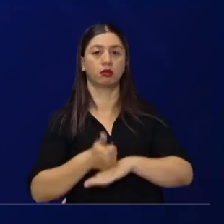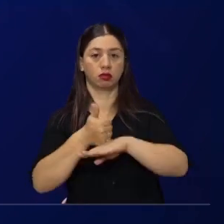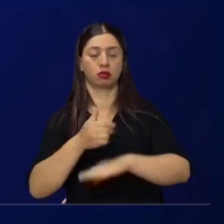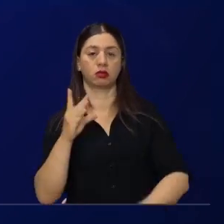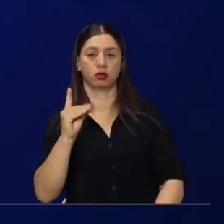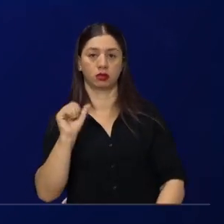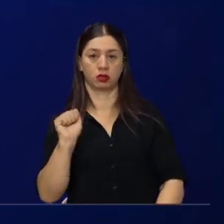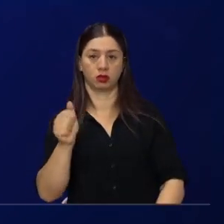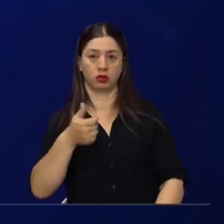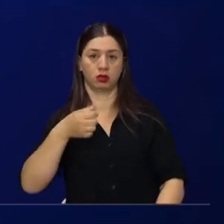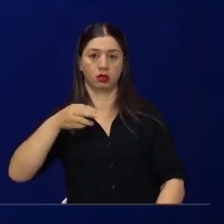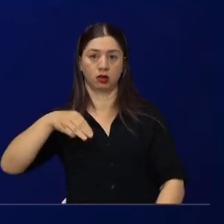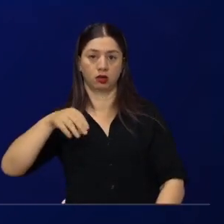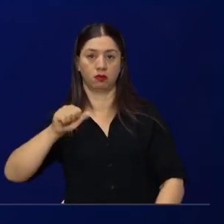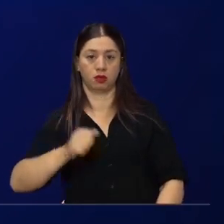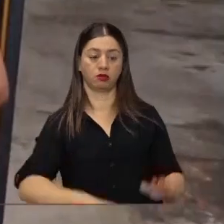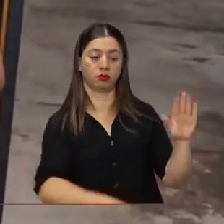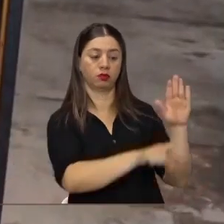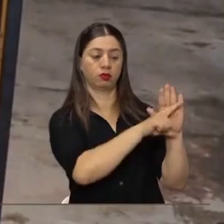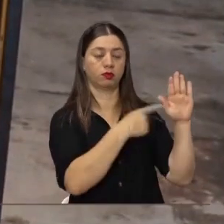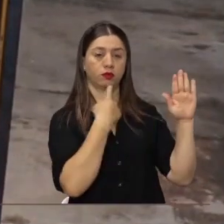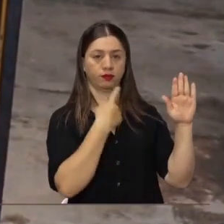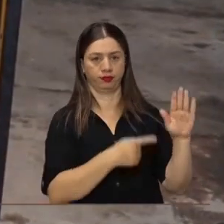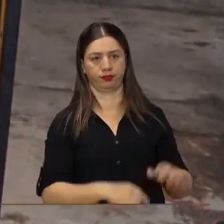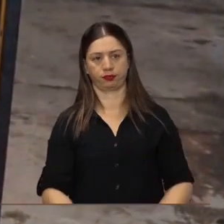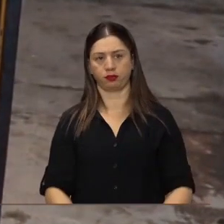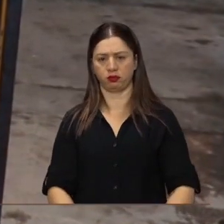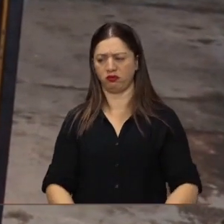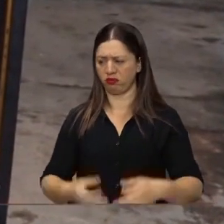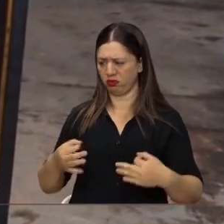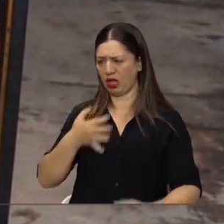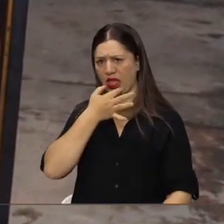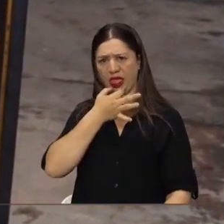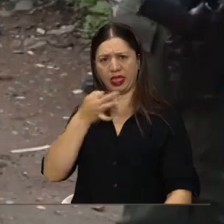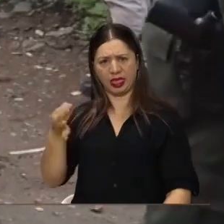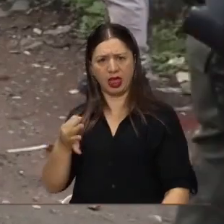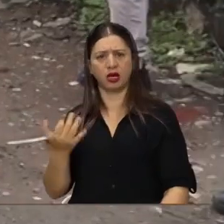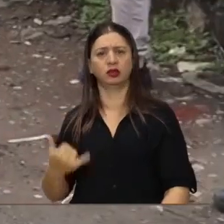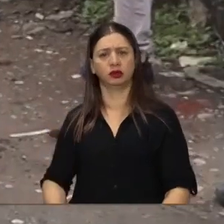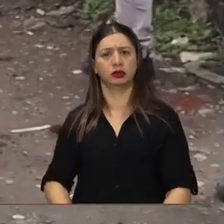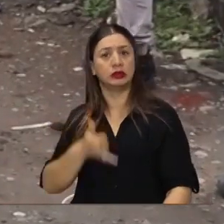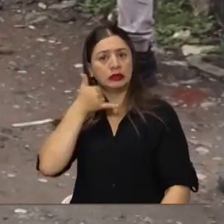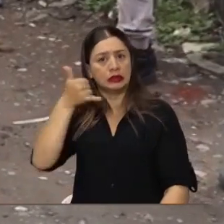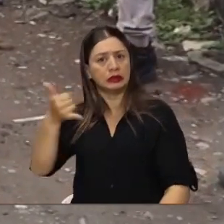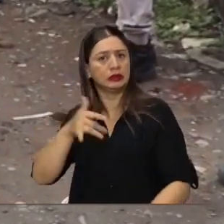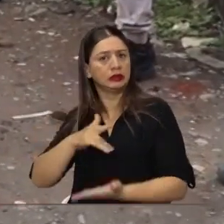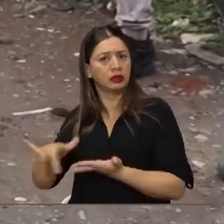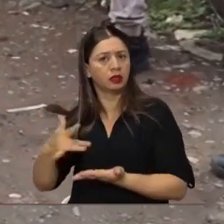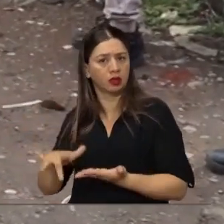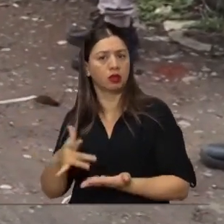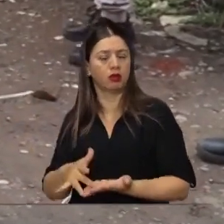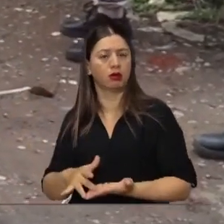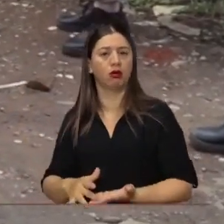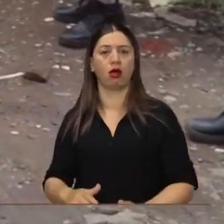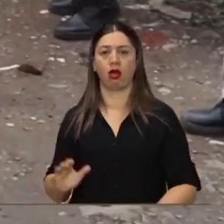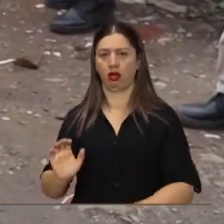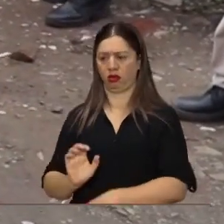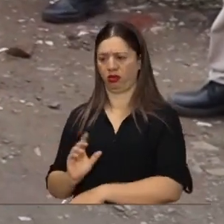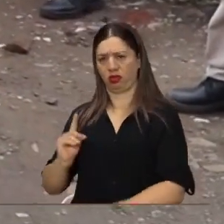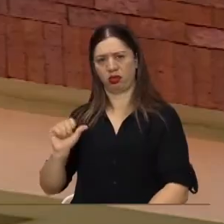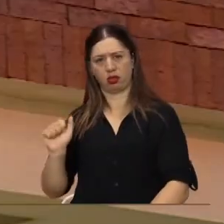ambiental, según lo establecido en la ley. Tras conocer las denuncias a través de su línea de emergencias, la entidad alertó